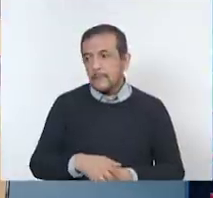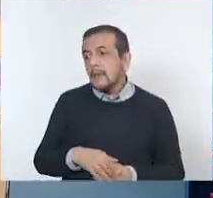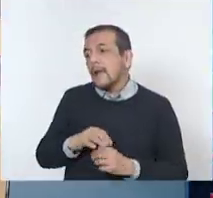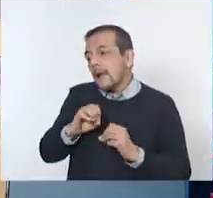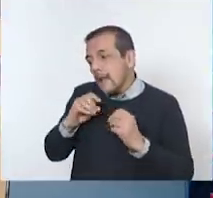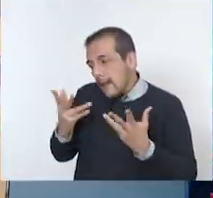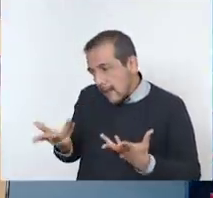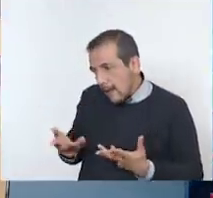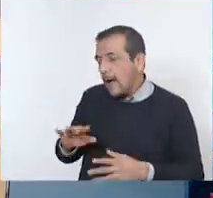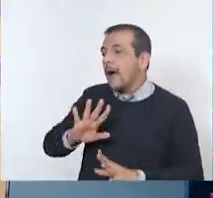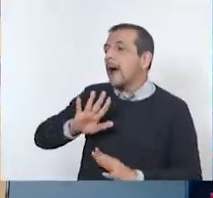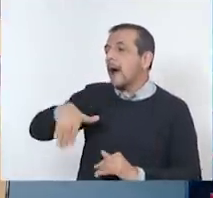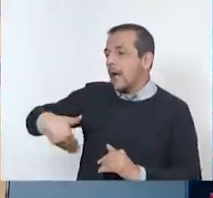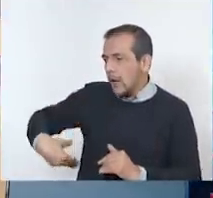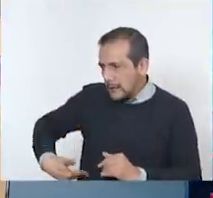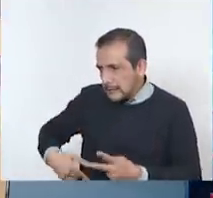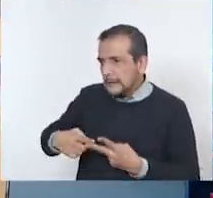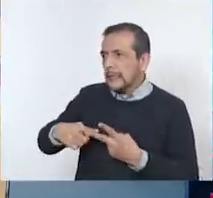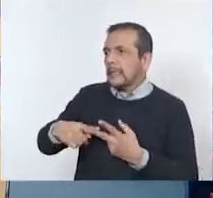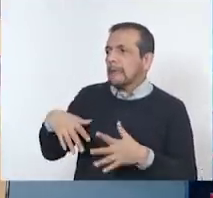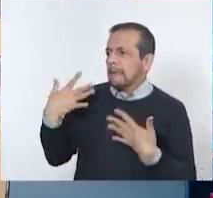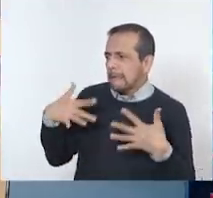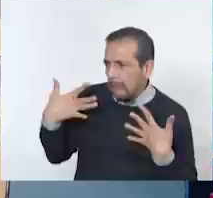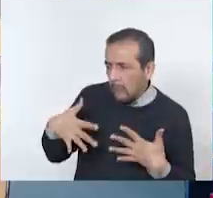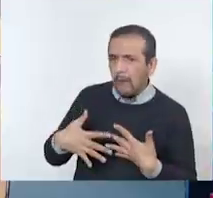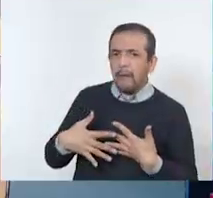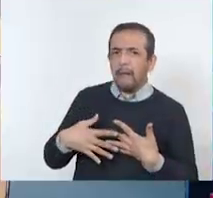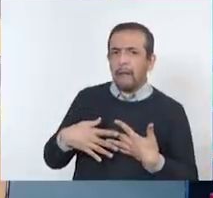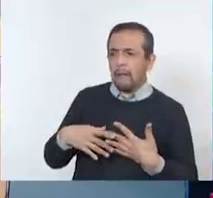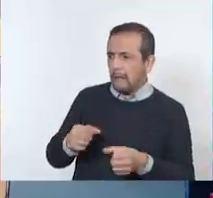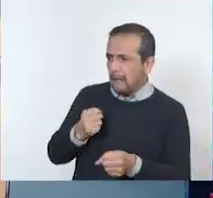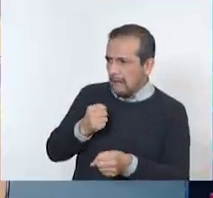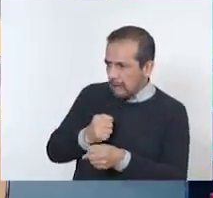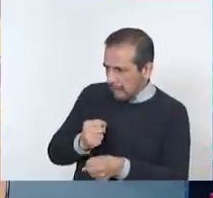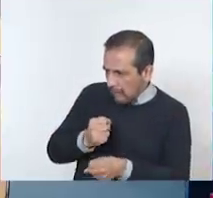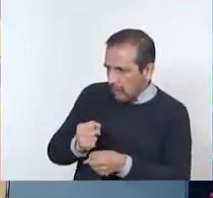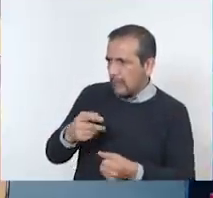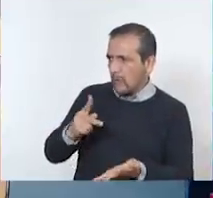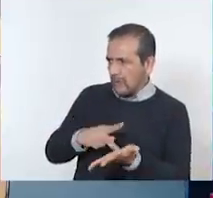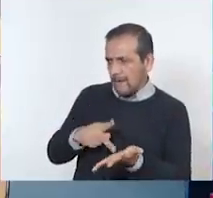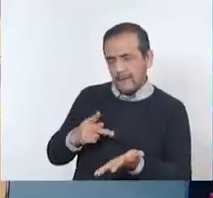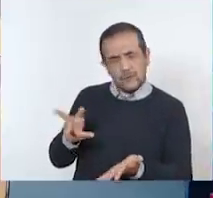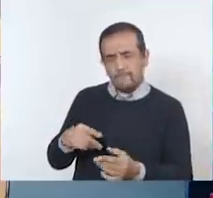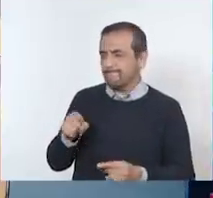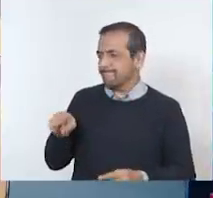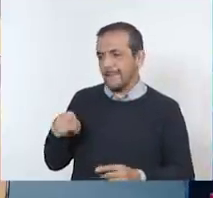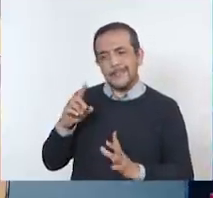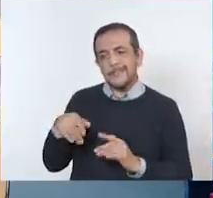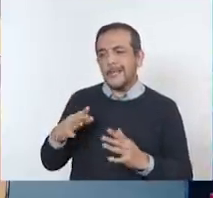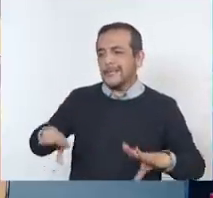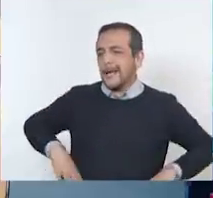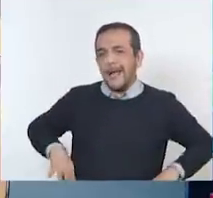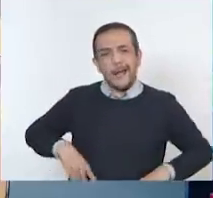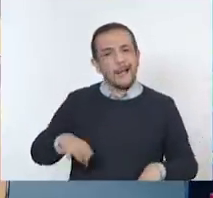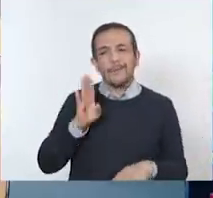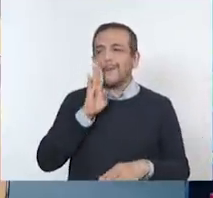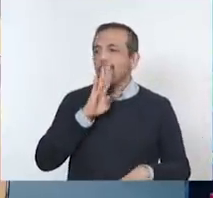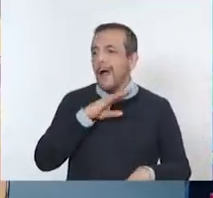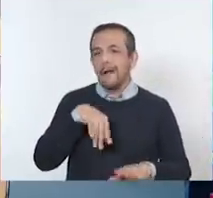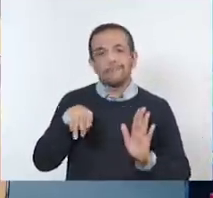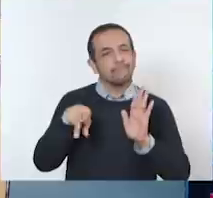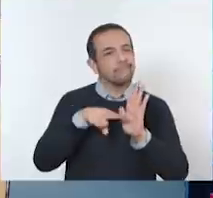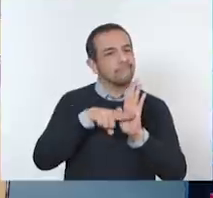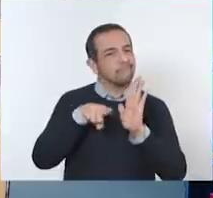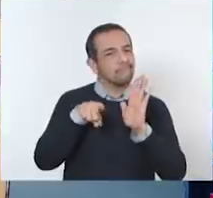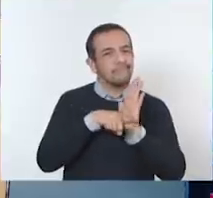Lo lastimo, llora, incluso me puede pegar de vuelta. Uh-huh. Definitivamente va en consecuencias. Negativas. Exacto. Entonces,